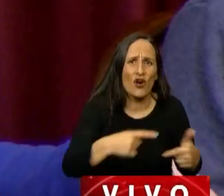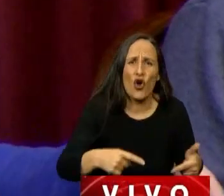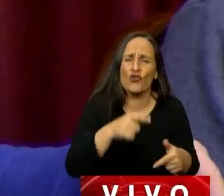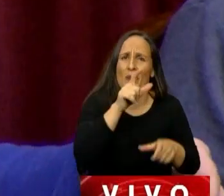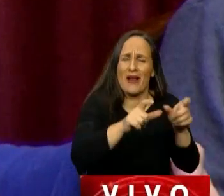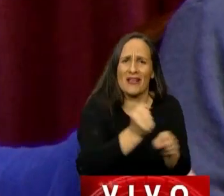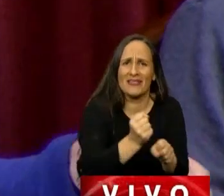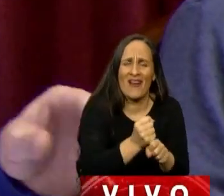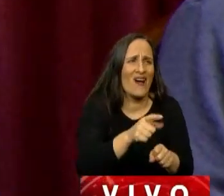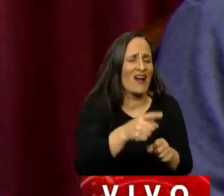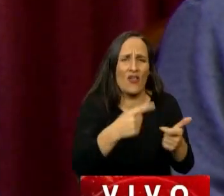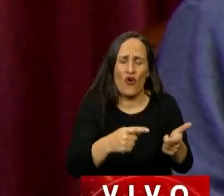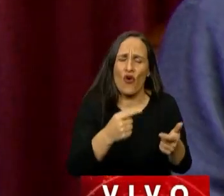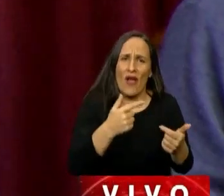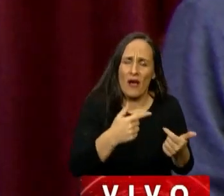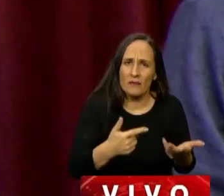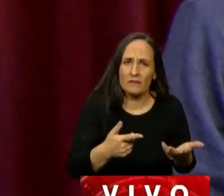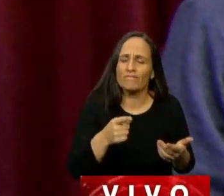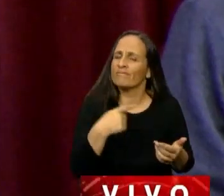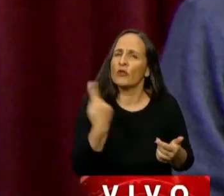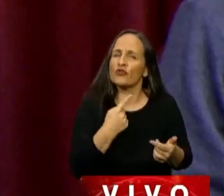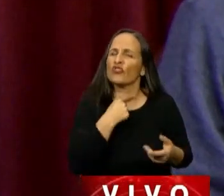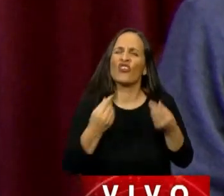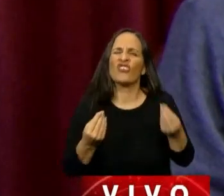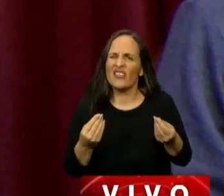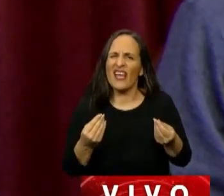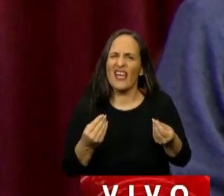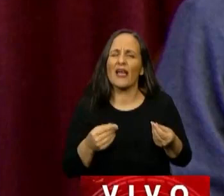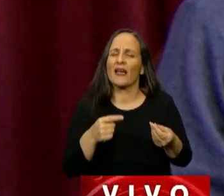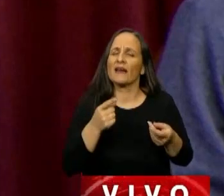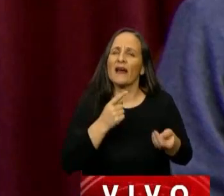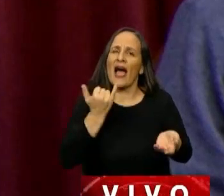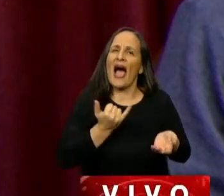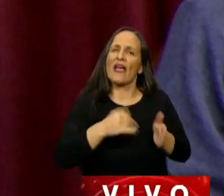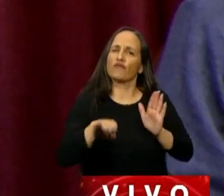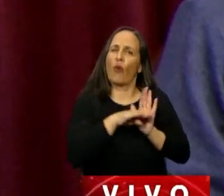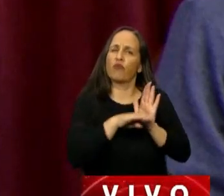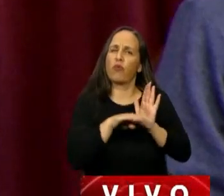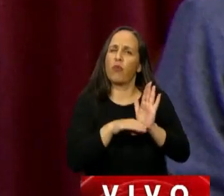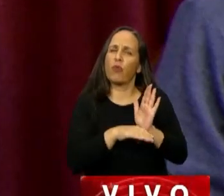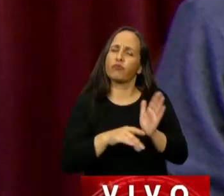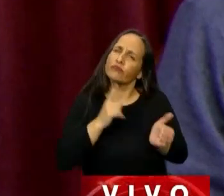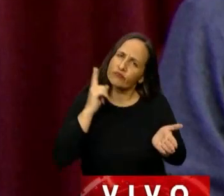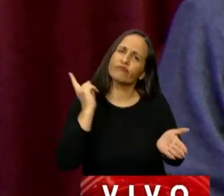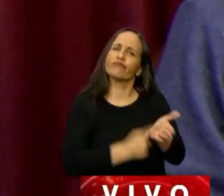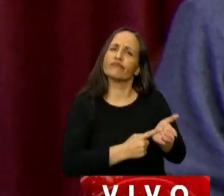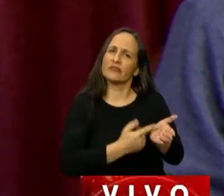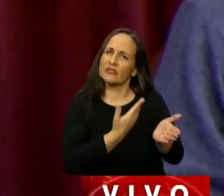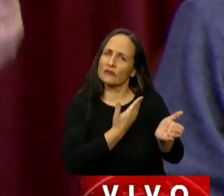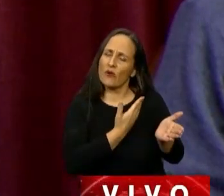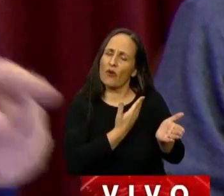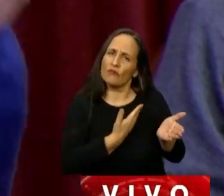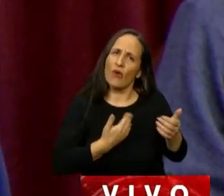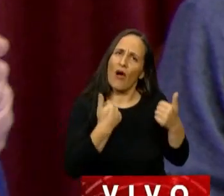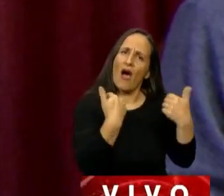trabajadoras y trabajadores. Y obviamente esto lo hacemos como parte de un conjunto de medidas que planteamos desde el Frente de